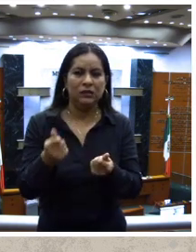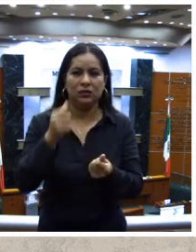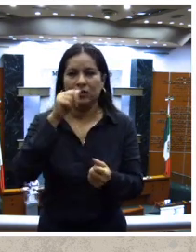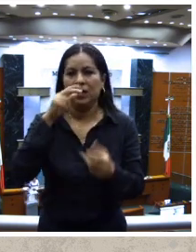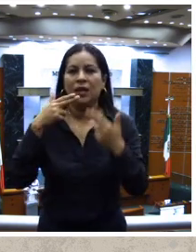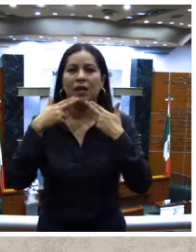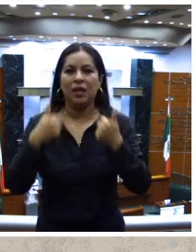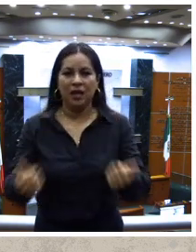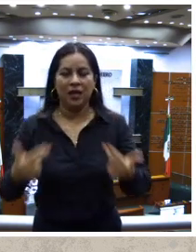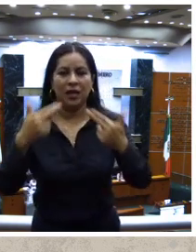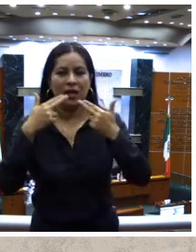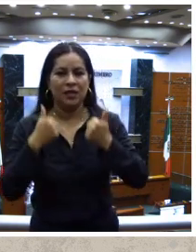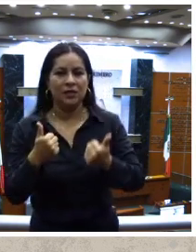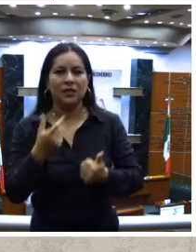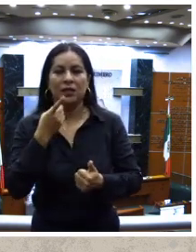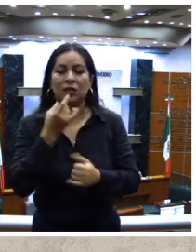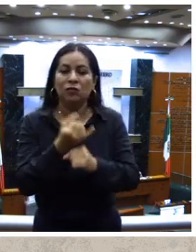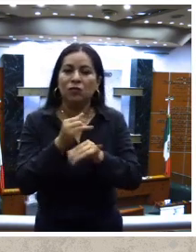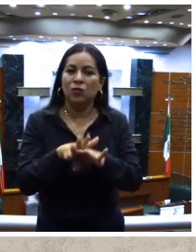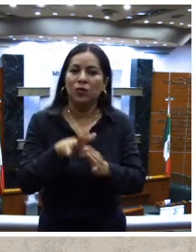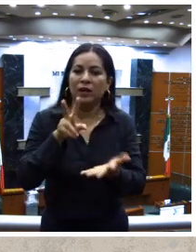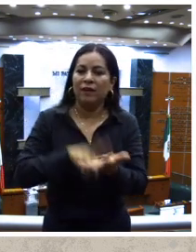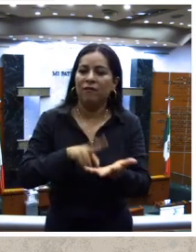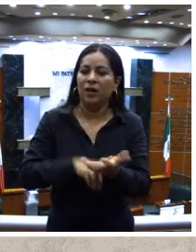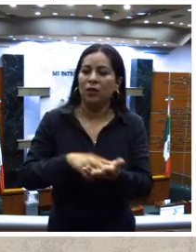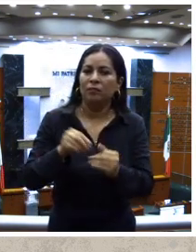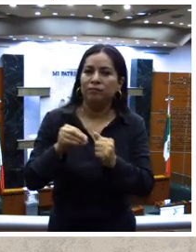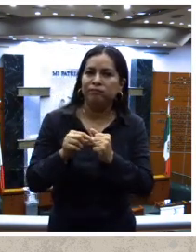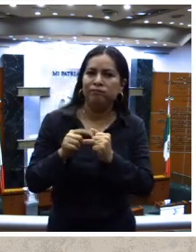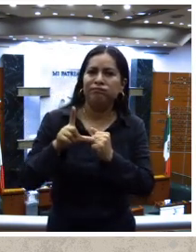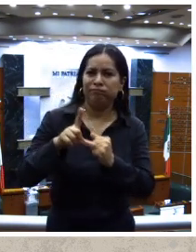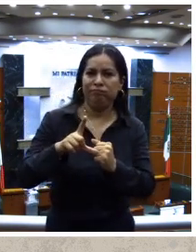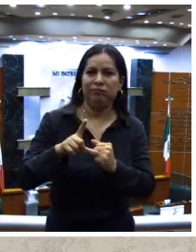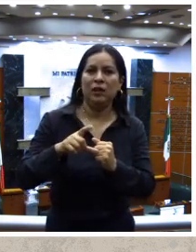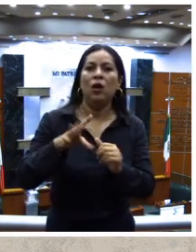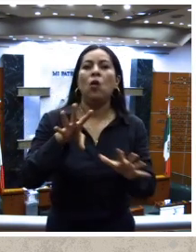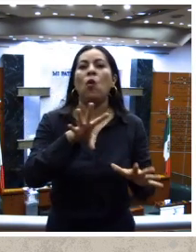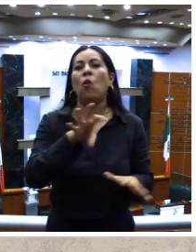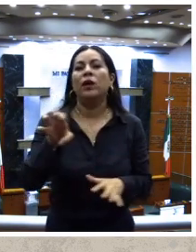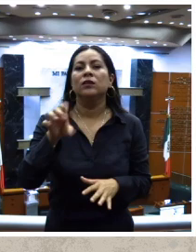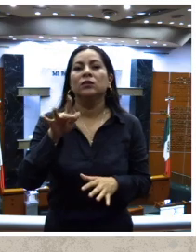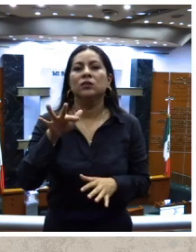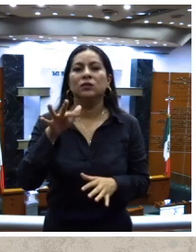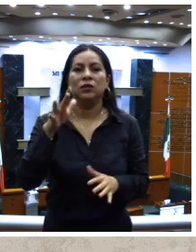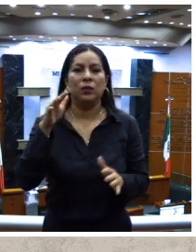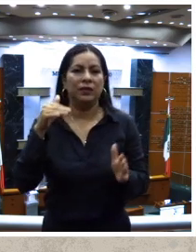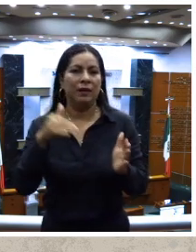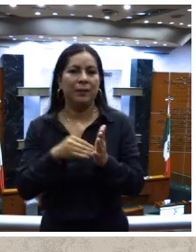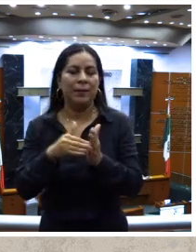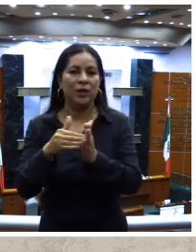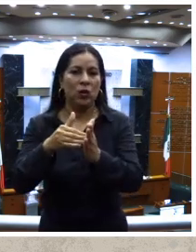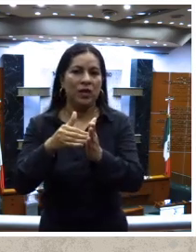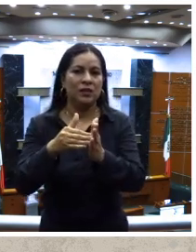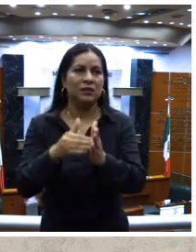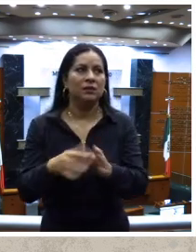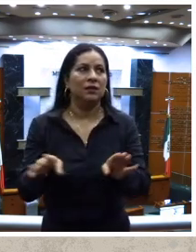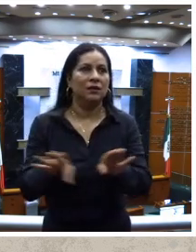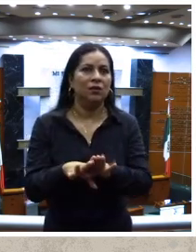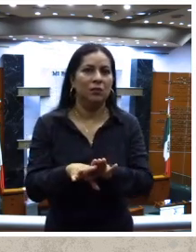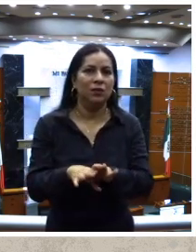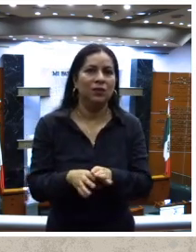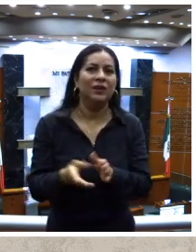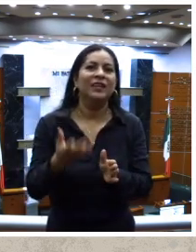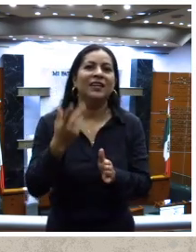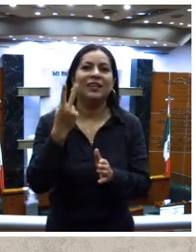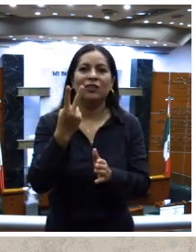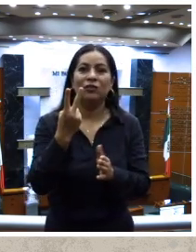de Hacienda y Crédito Público informó que el costo se ha aumentado a 450 mil millones de pesos. Es decir, tan solo